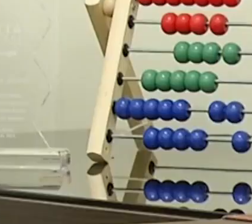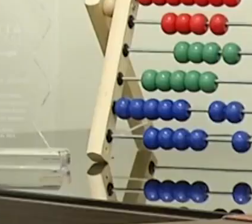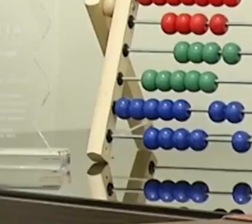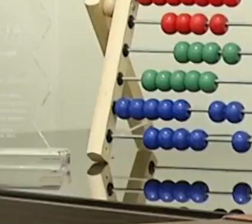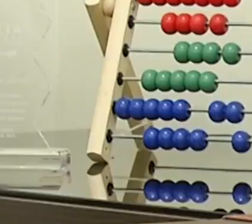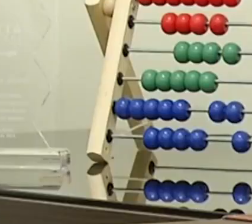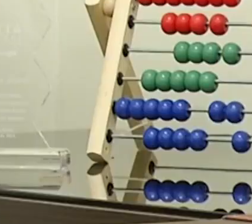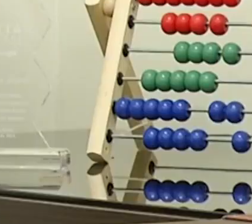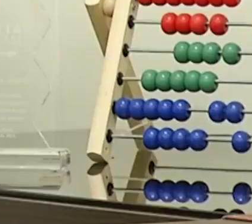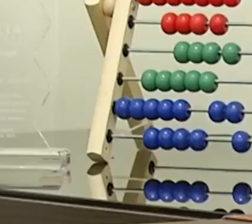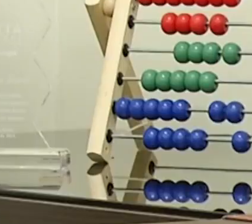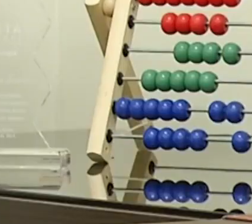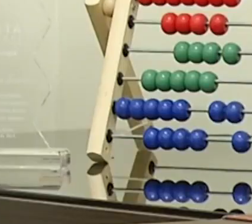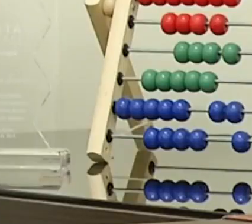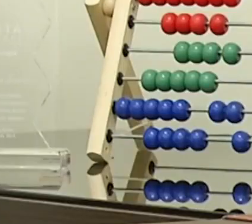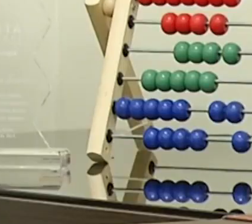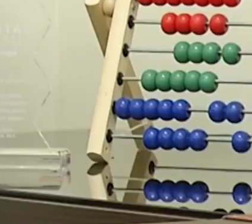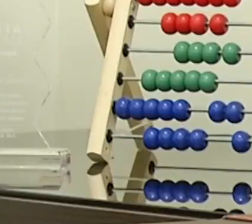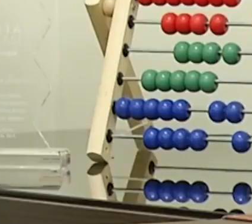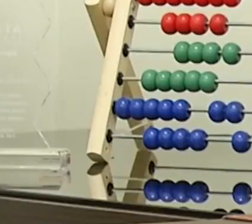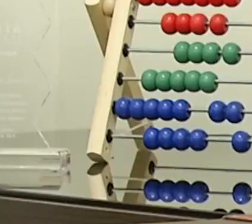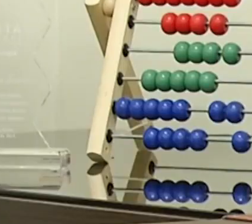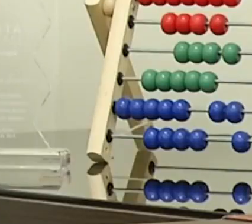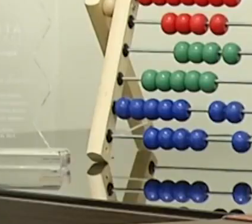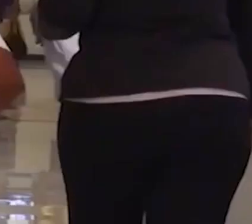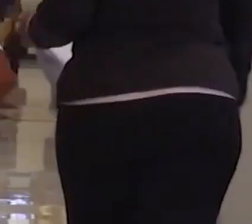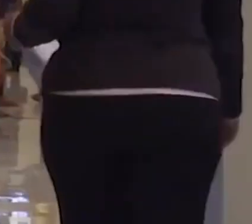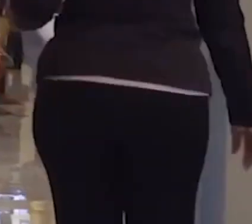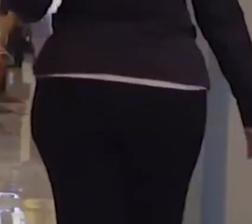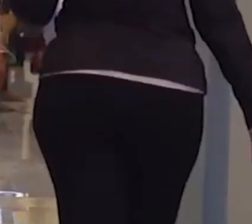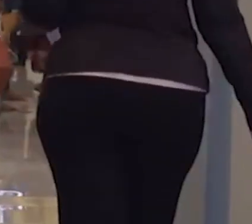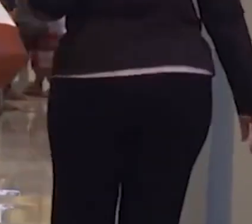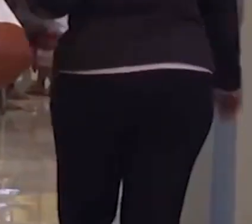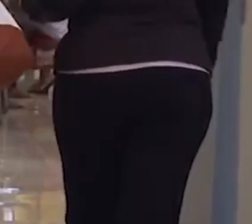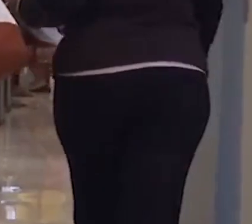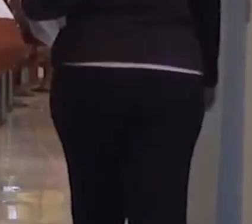consulta entre 600 a 700 niños diariamente.